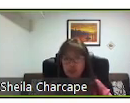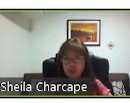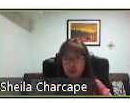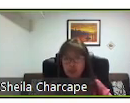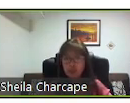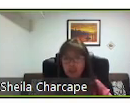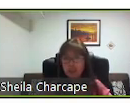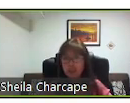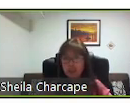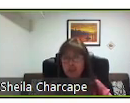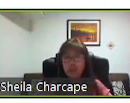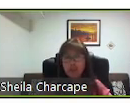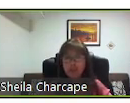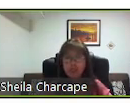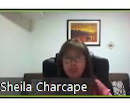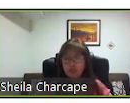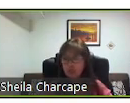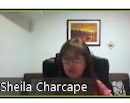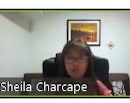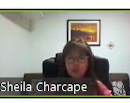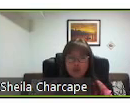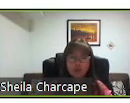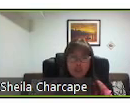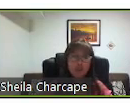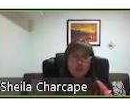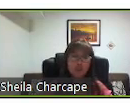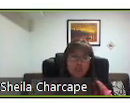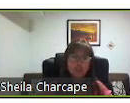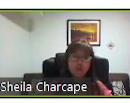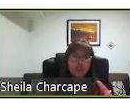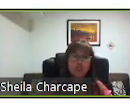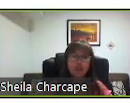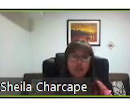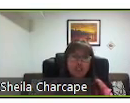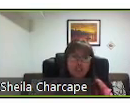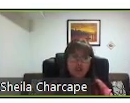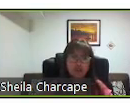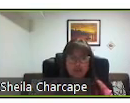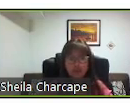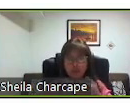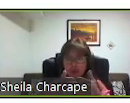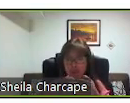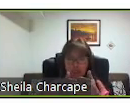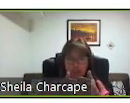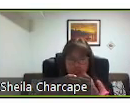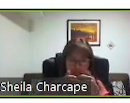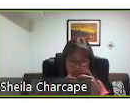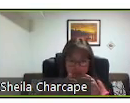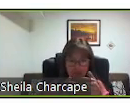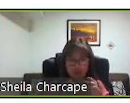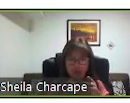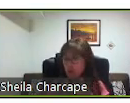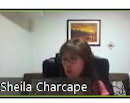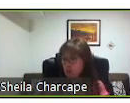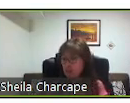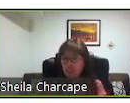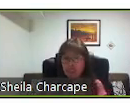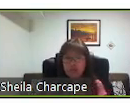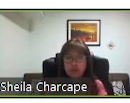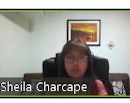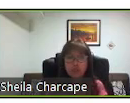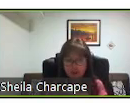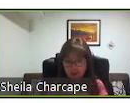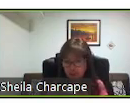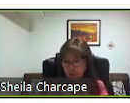Esa es la nueva modalidad ahora, ¿no? Al almuerzo, todos sentados con su teléfono al lado y nadie conversa, todos ahí en el teléfono, o lo tienen a